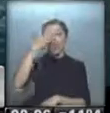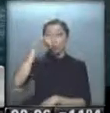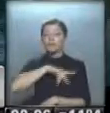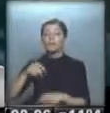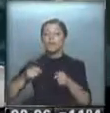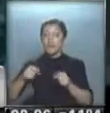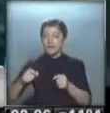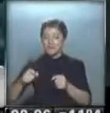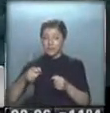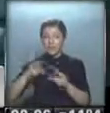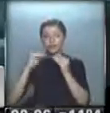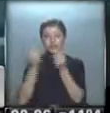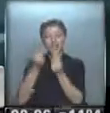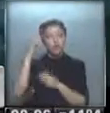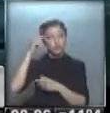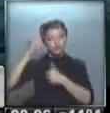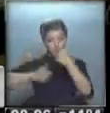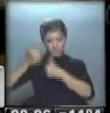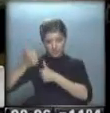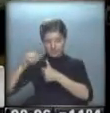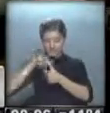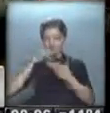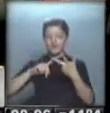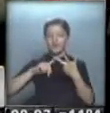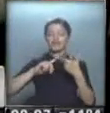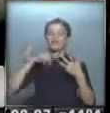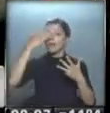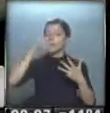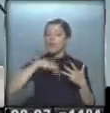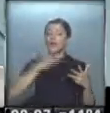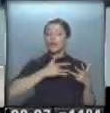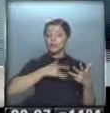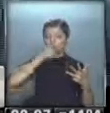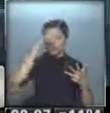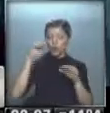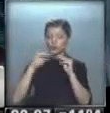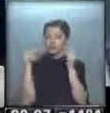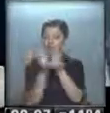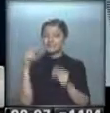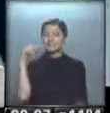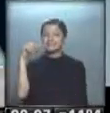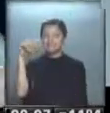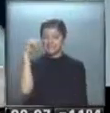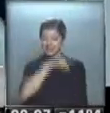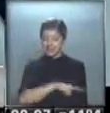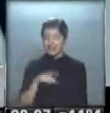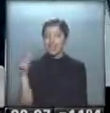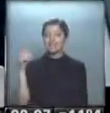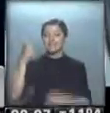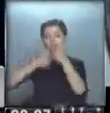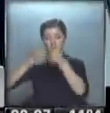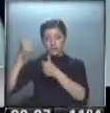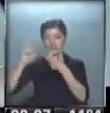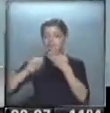Campanella. Y en quinto lugar, la película muy taquillera de este año, Corazón de León, que se quedó con 7 nominaciones, incluidas las de Guillermo Francella, su